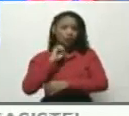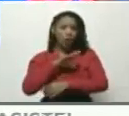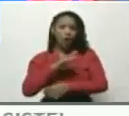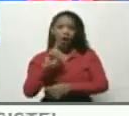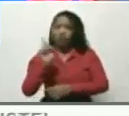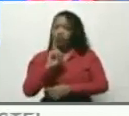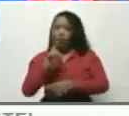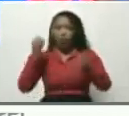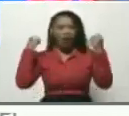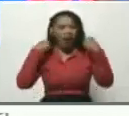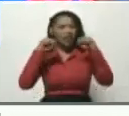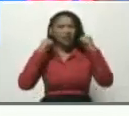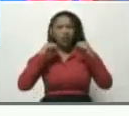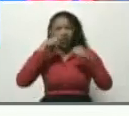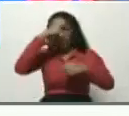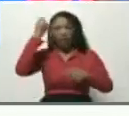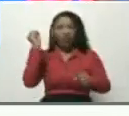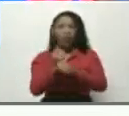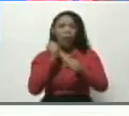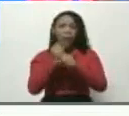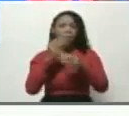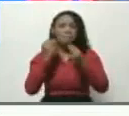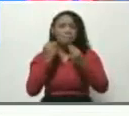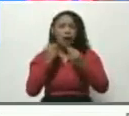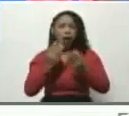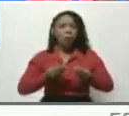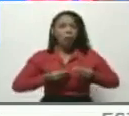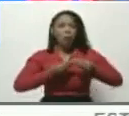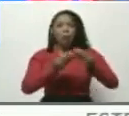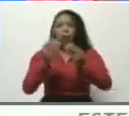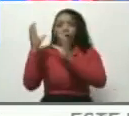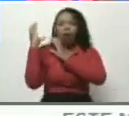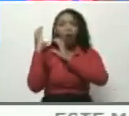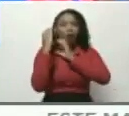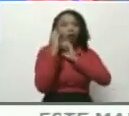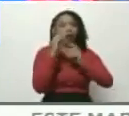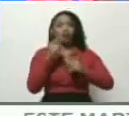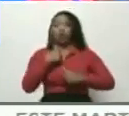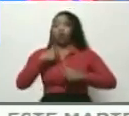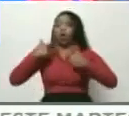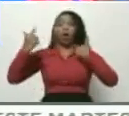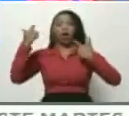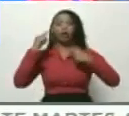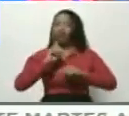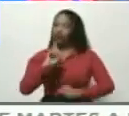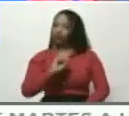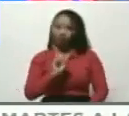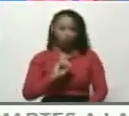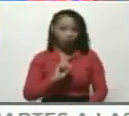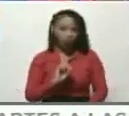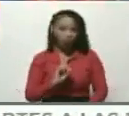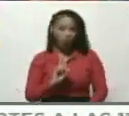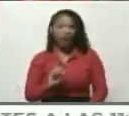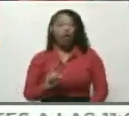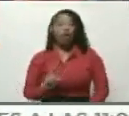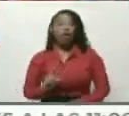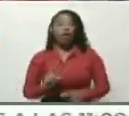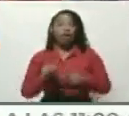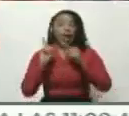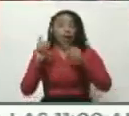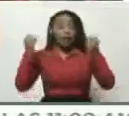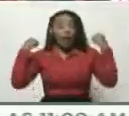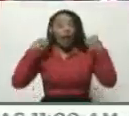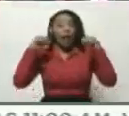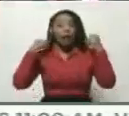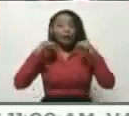No es un ejercicio de gestión para reparto de cargos, no, en lo absoluto. Es un ejercicio